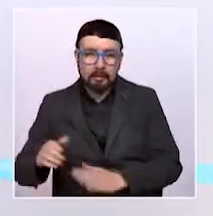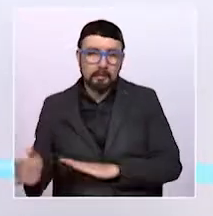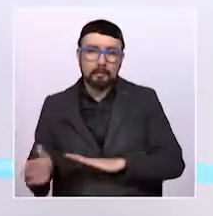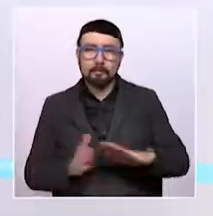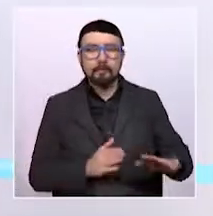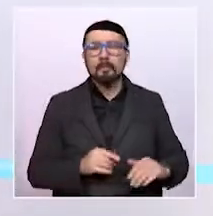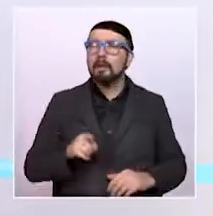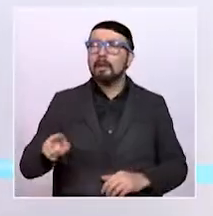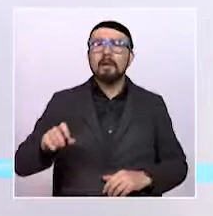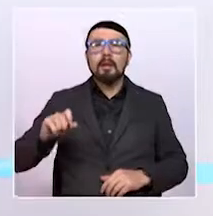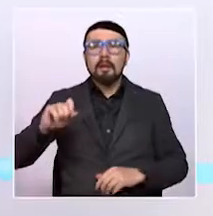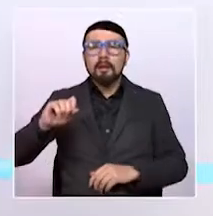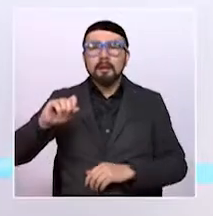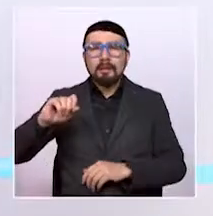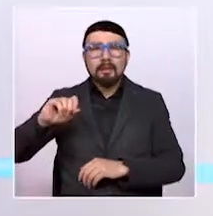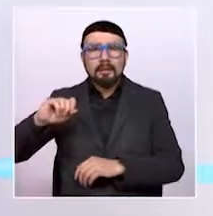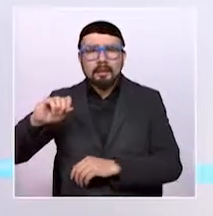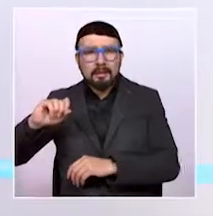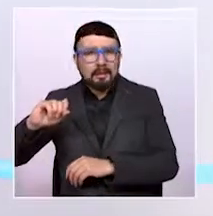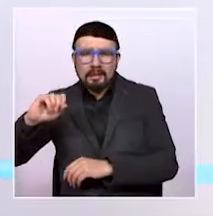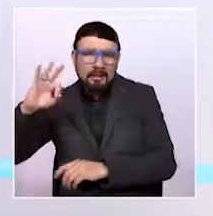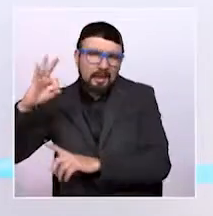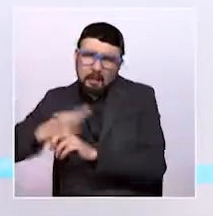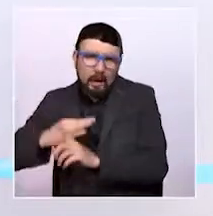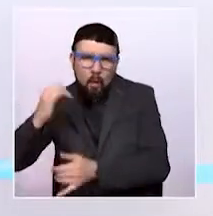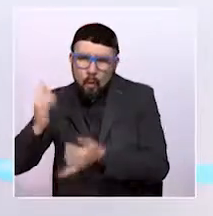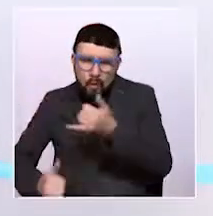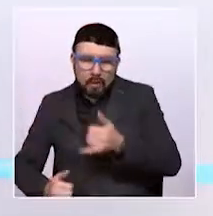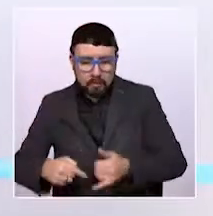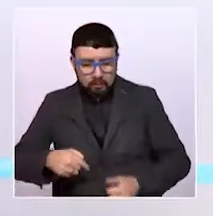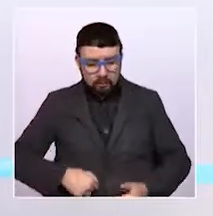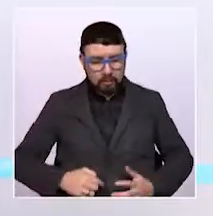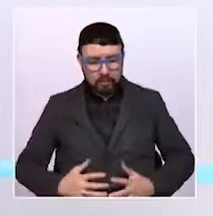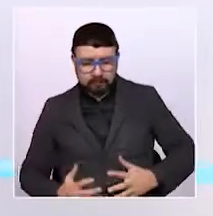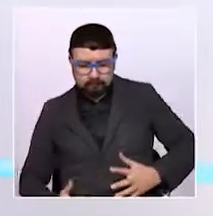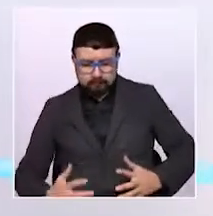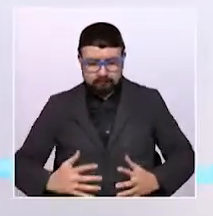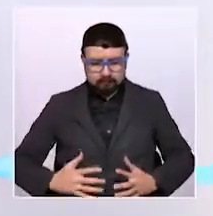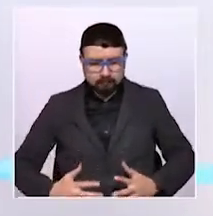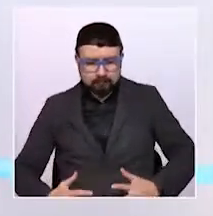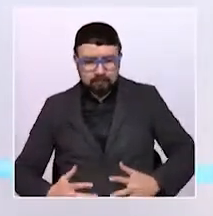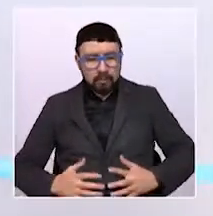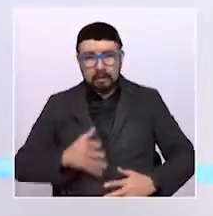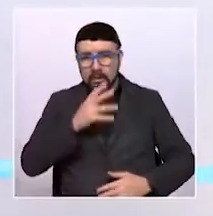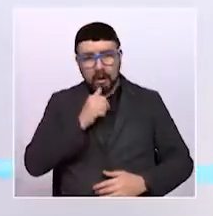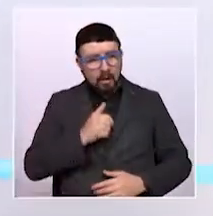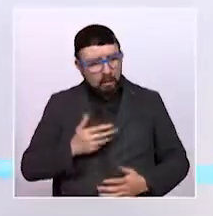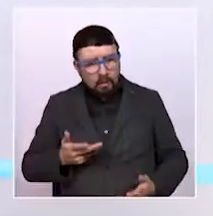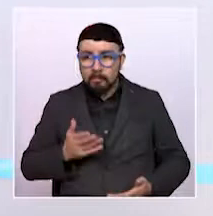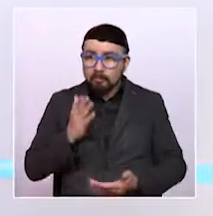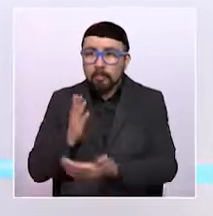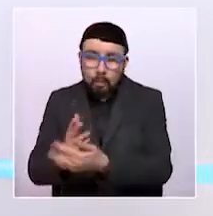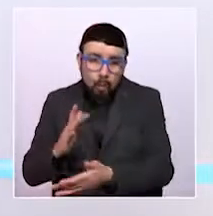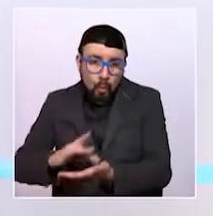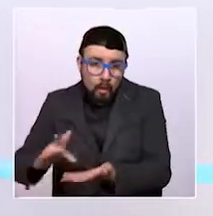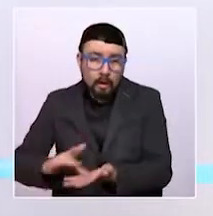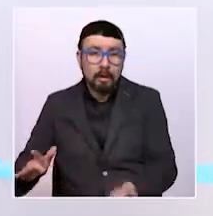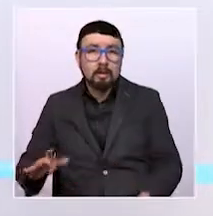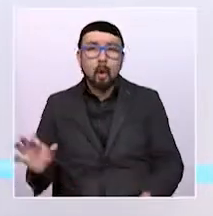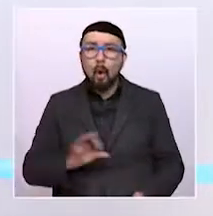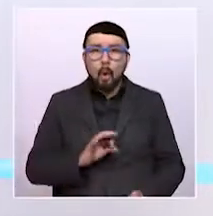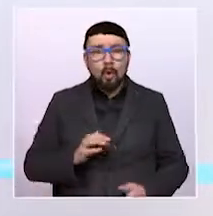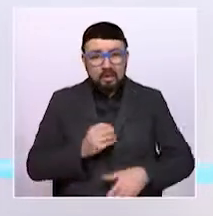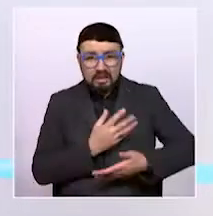que el bebé no se mueva el dolor de cabeza el sangrado vaginal nunca debe ser normal y la hinchazón en sus